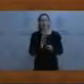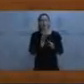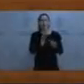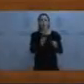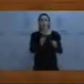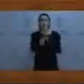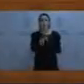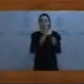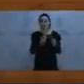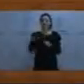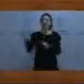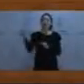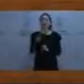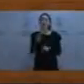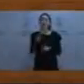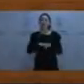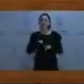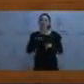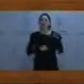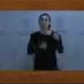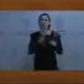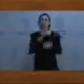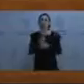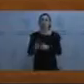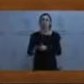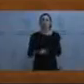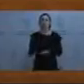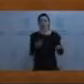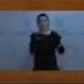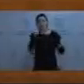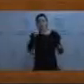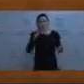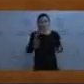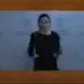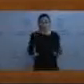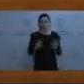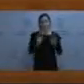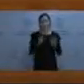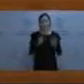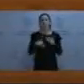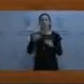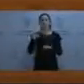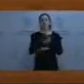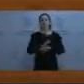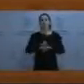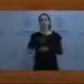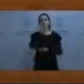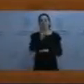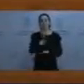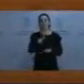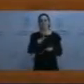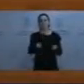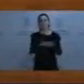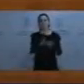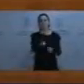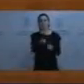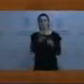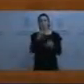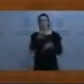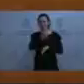bien, lo veremos. Decía el consejero ayer a este respecto que se estaban recolocando a todo el personal sin